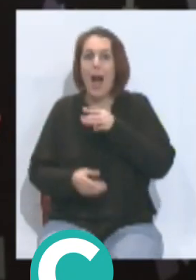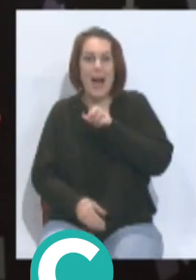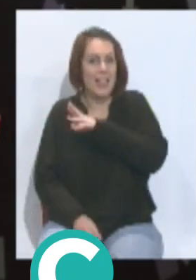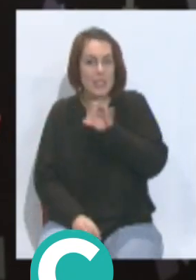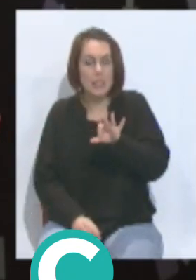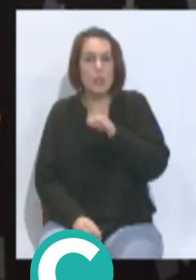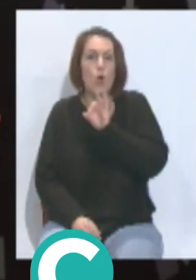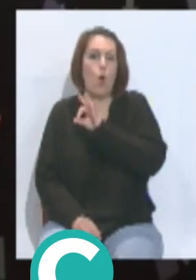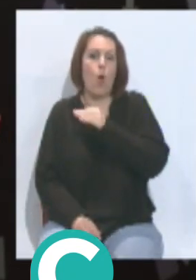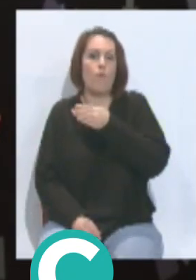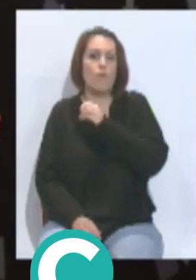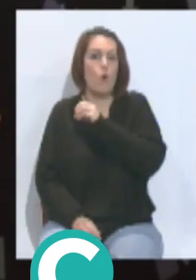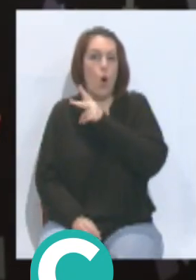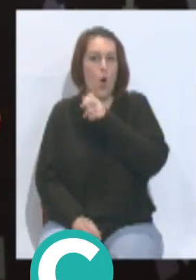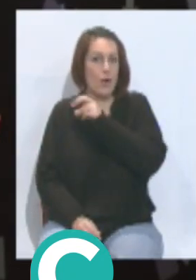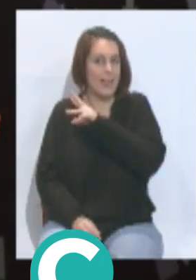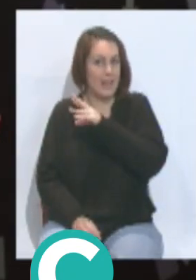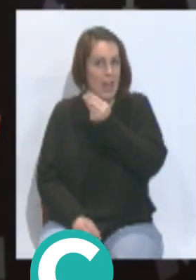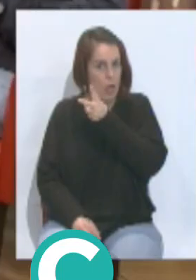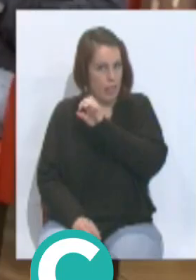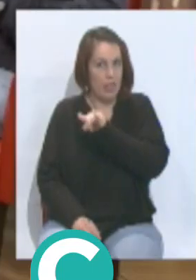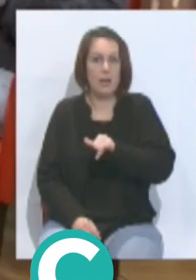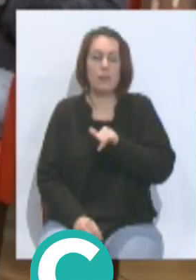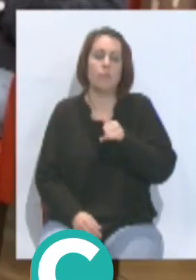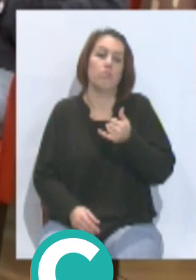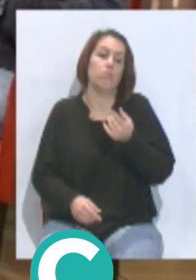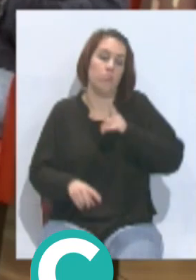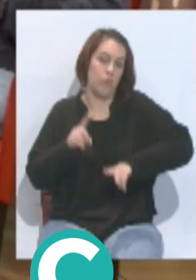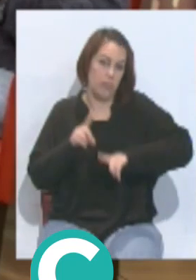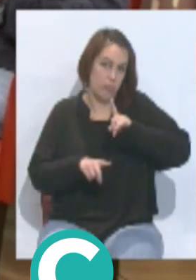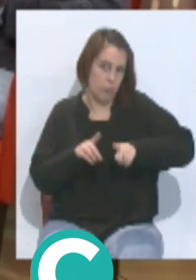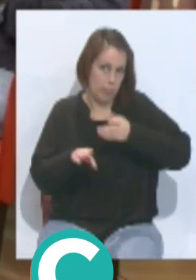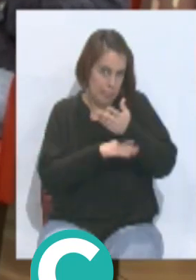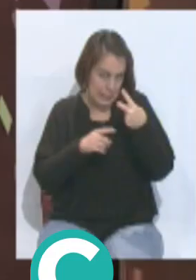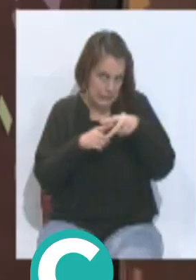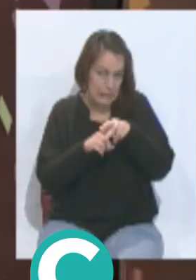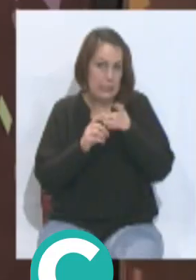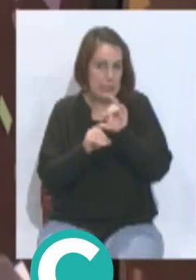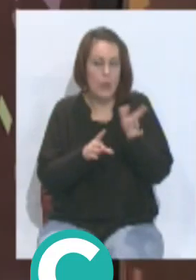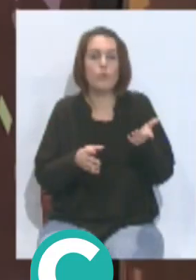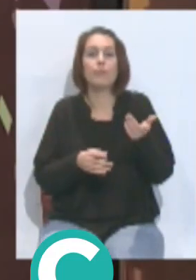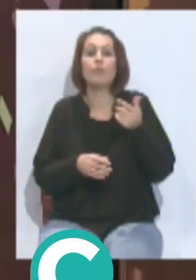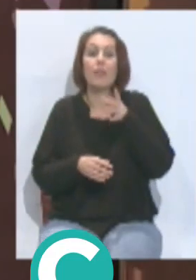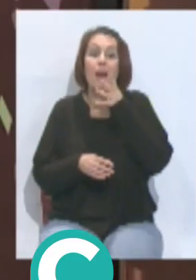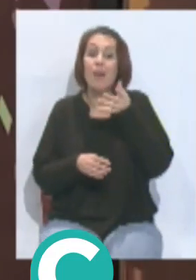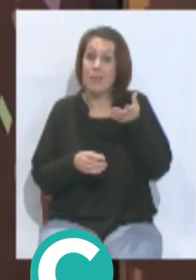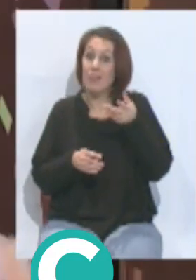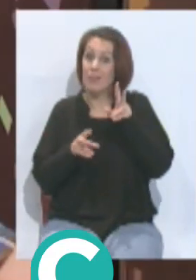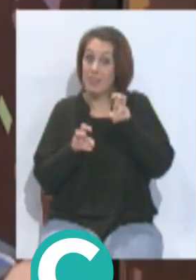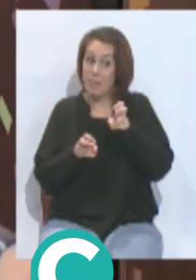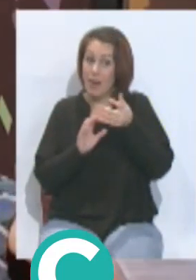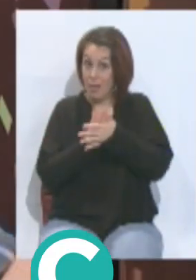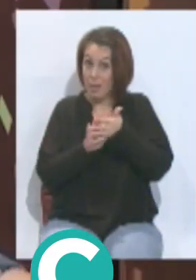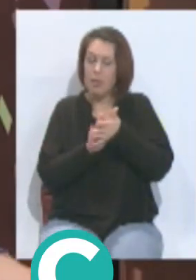Ares y Javi Borque, uh-huh, ¿no?, que van a intervenir en algunos momentos del taller también. Ahora vamos a ese tema porque, oye, nos hubiera